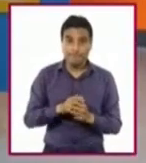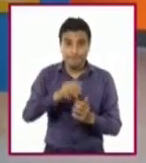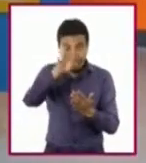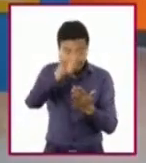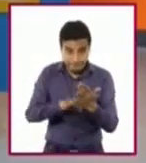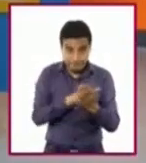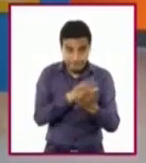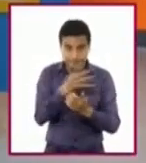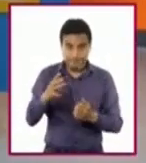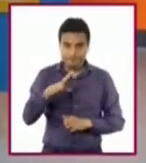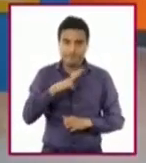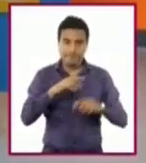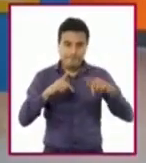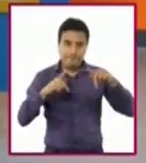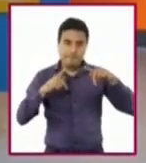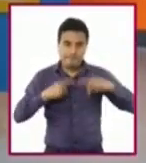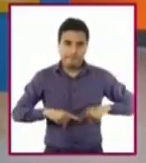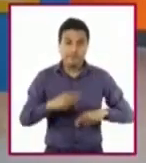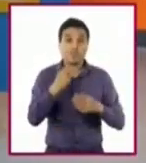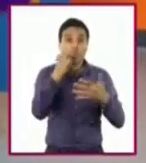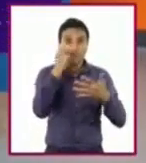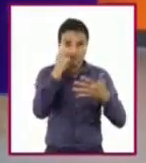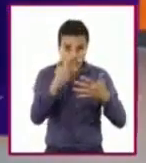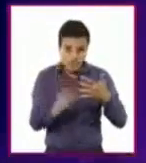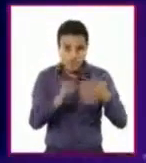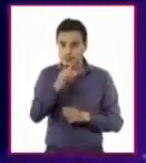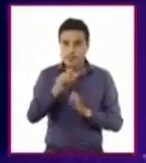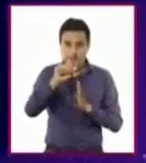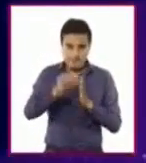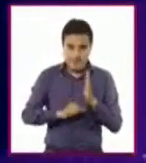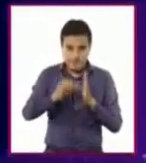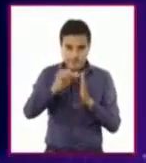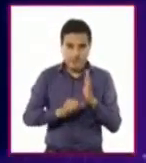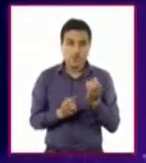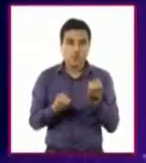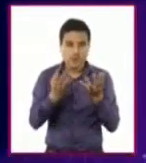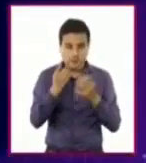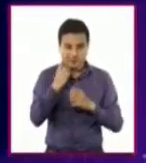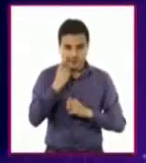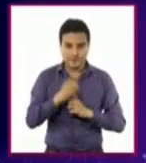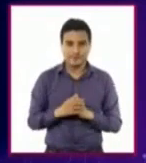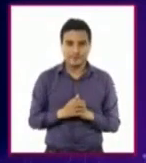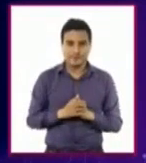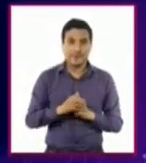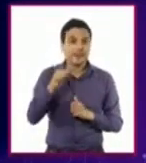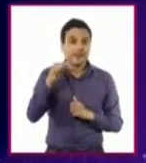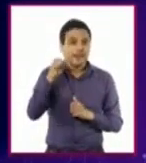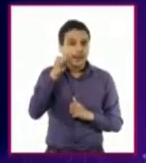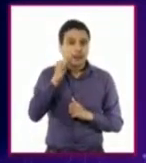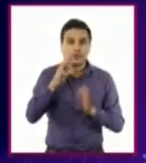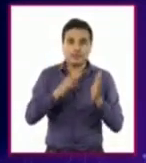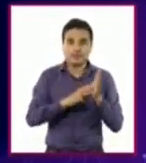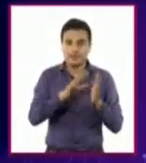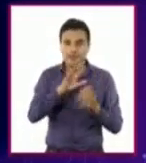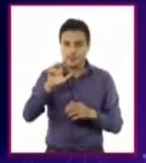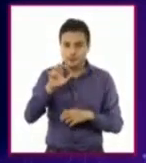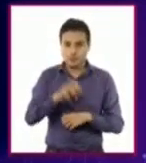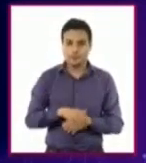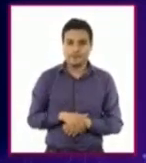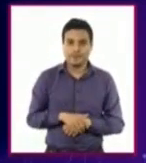los empleados y el salario mensual de cada uno se observa que aiko gana 3 mil 500 pesos